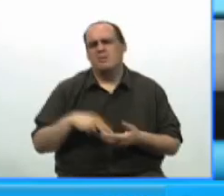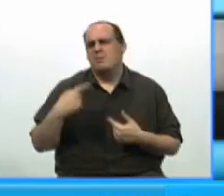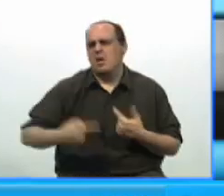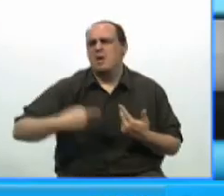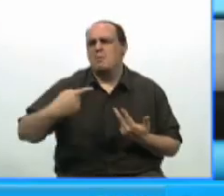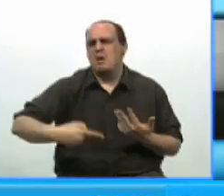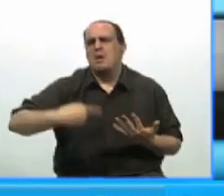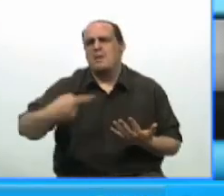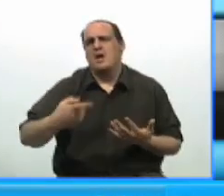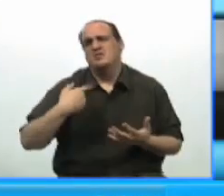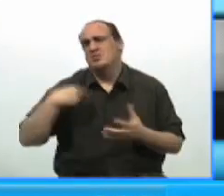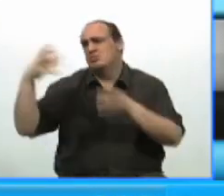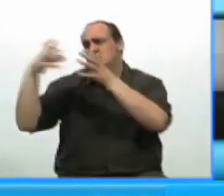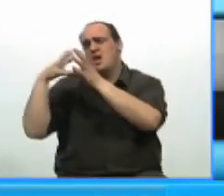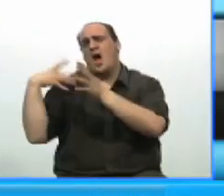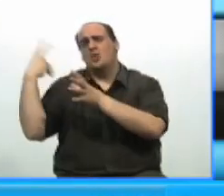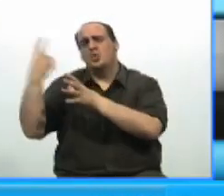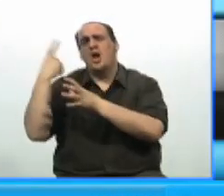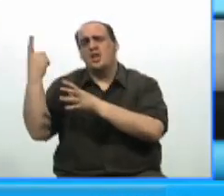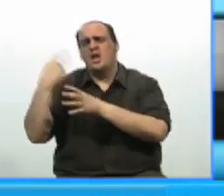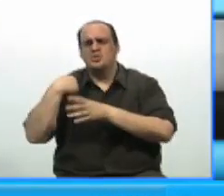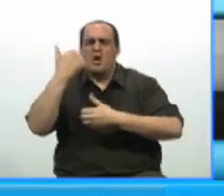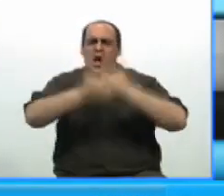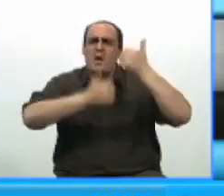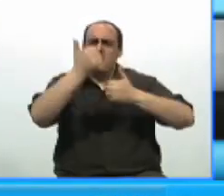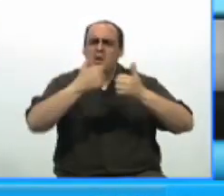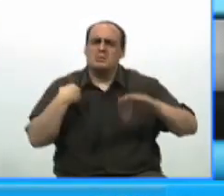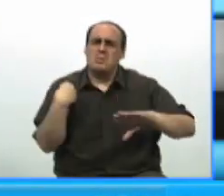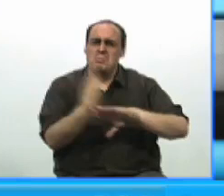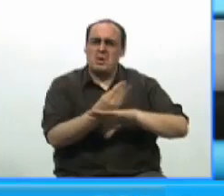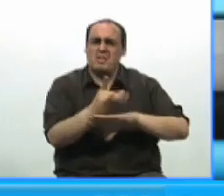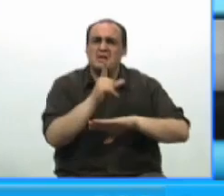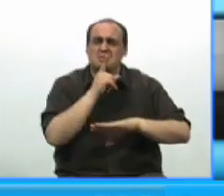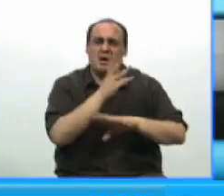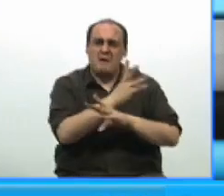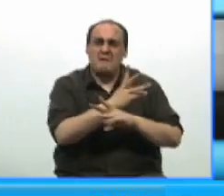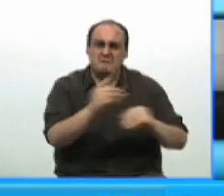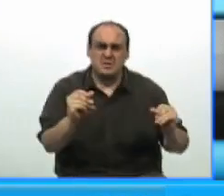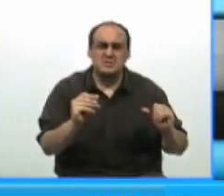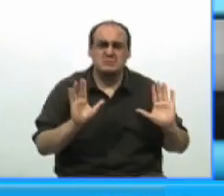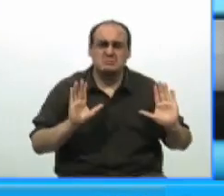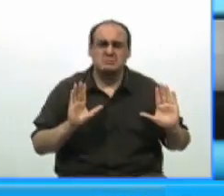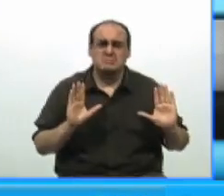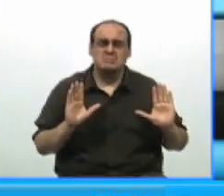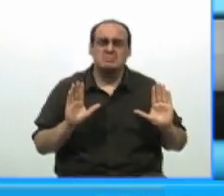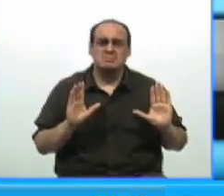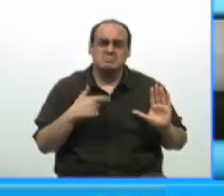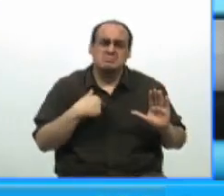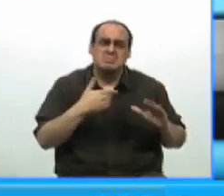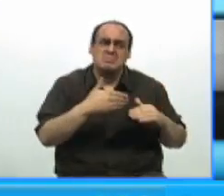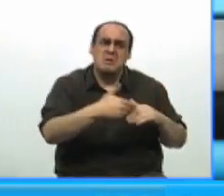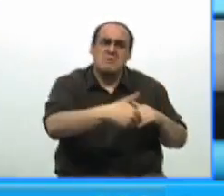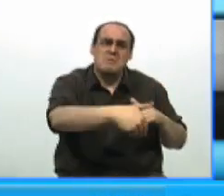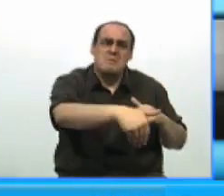he arreglado con la directiva terminar este campeonato y después que termine el campeonato, ojalá que podamos seguir